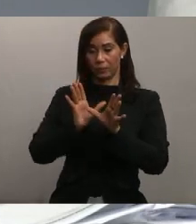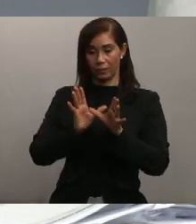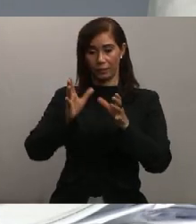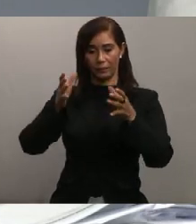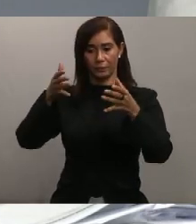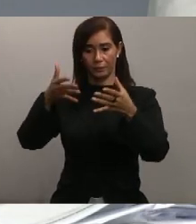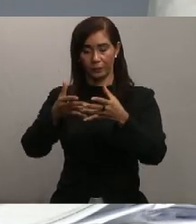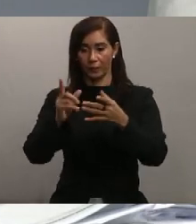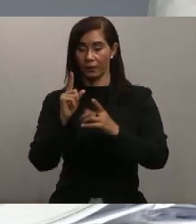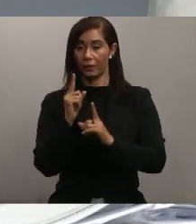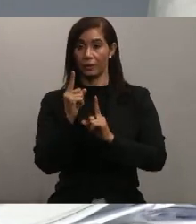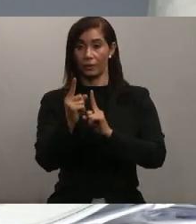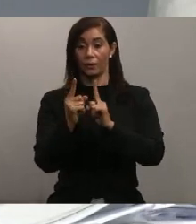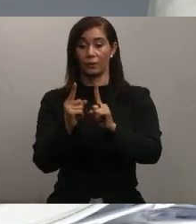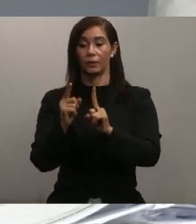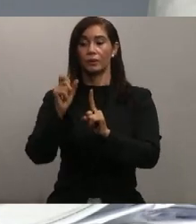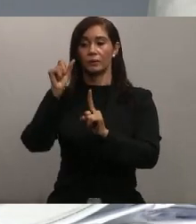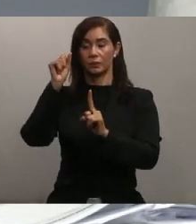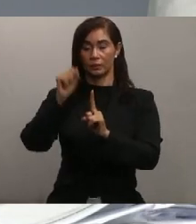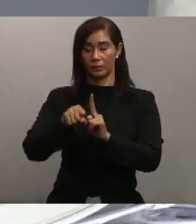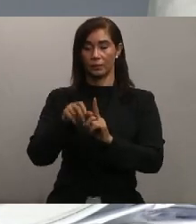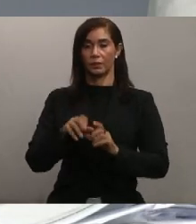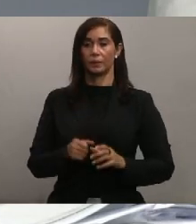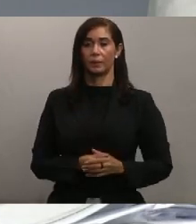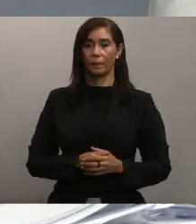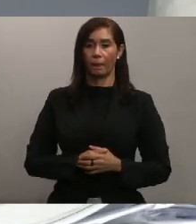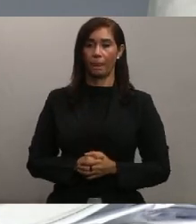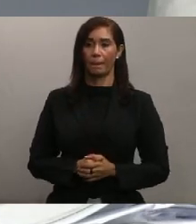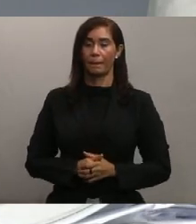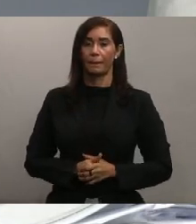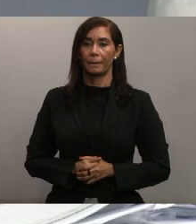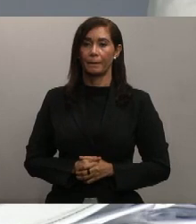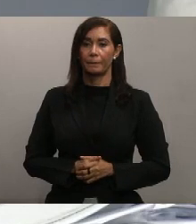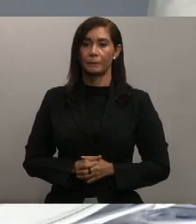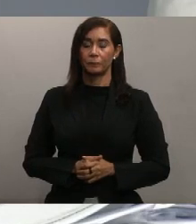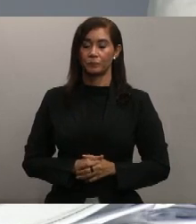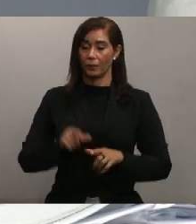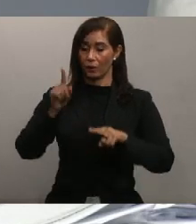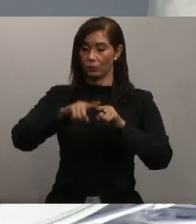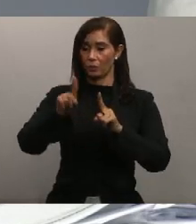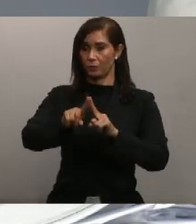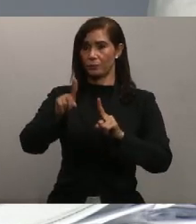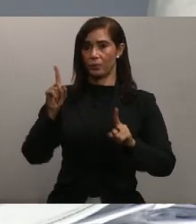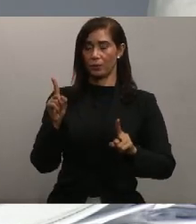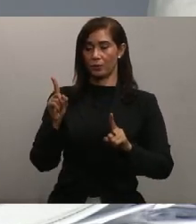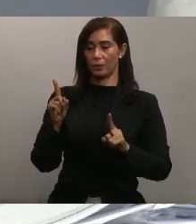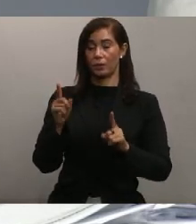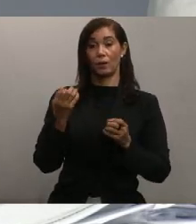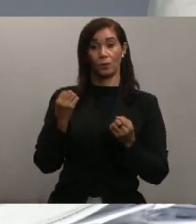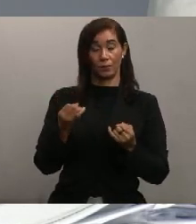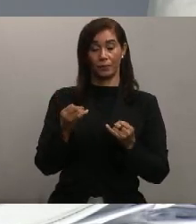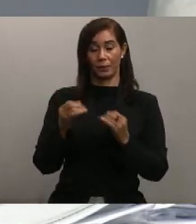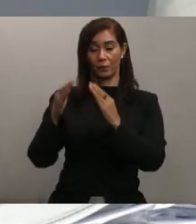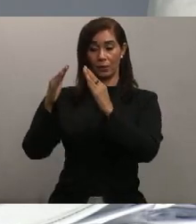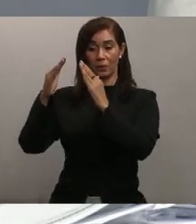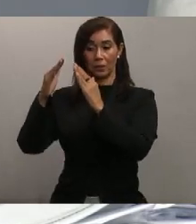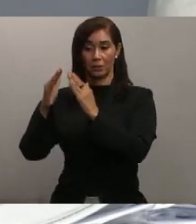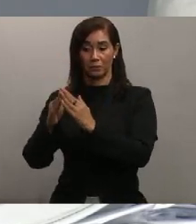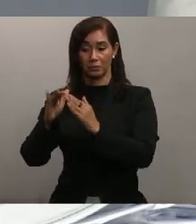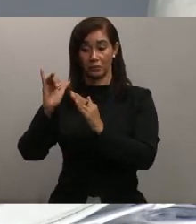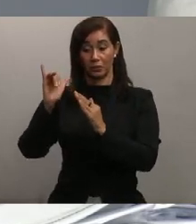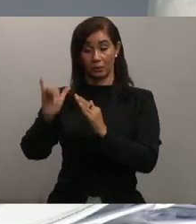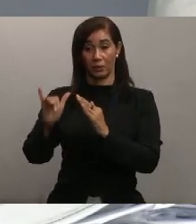de aislamiento sí no tienen posibilidades de salir. Ahora, los que están en domicilio, todos